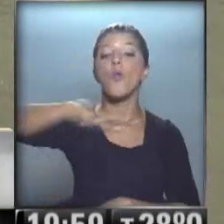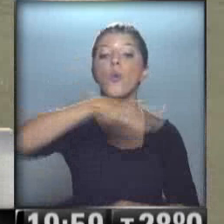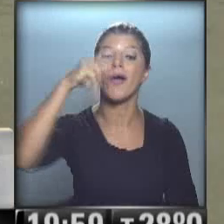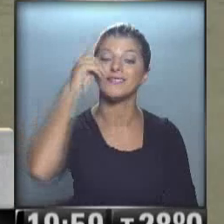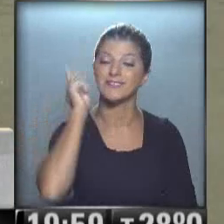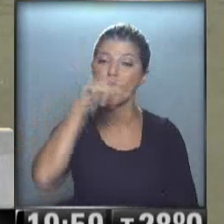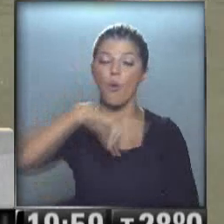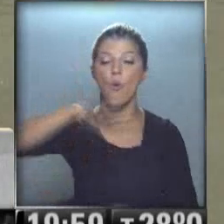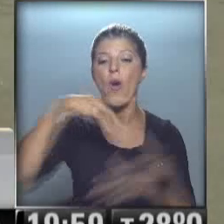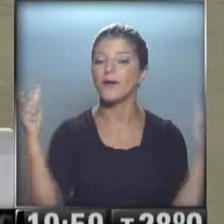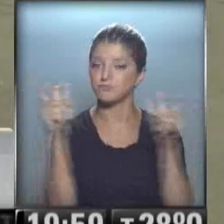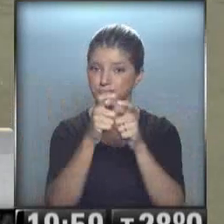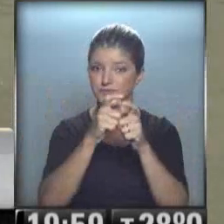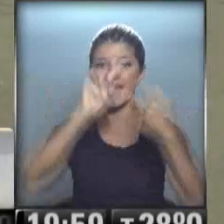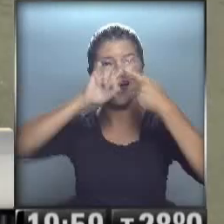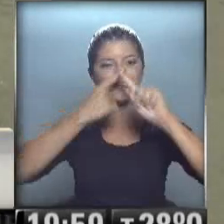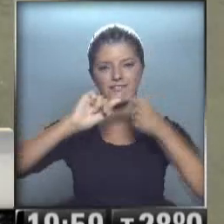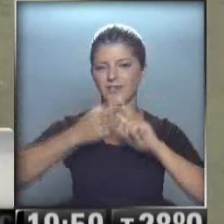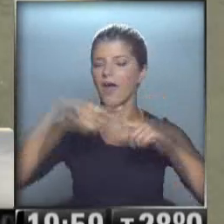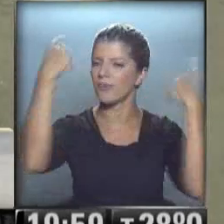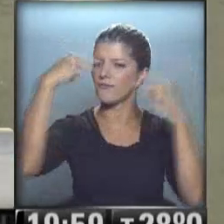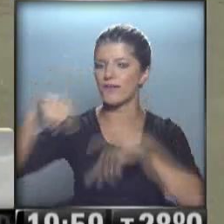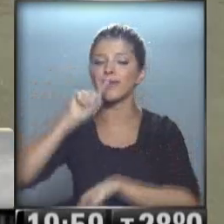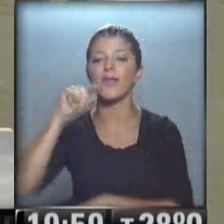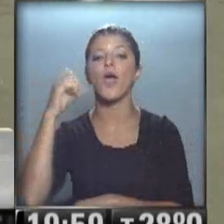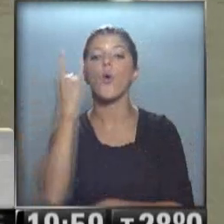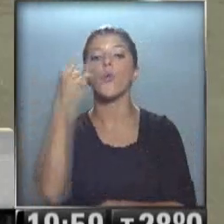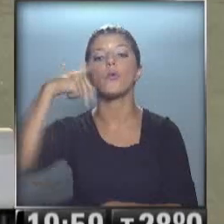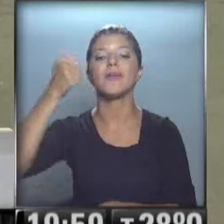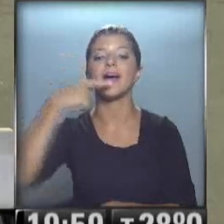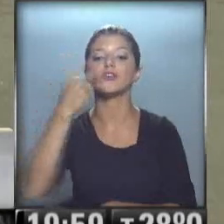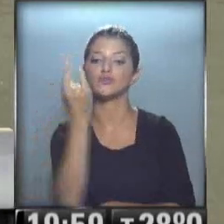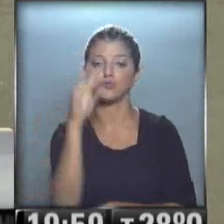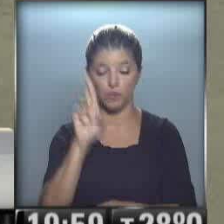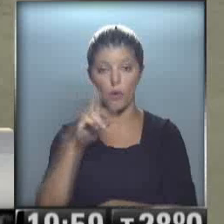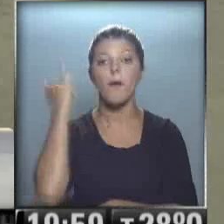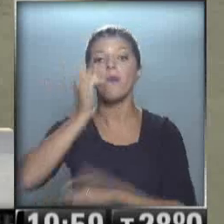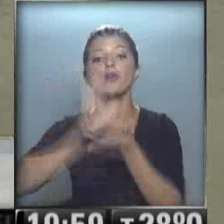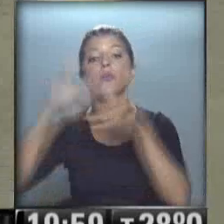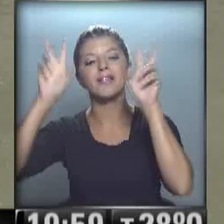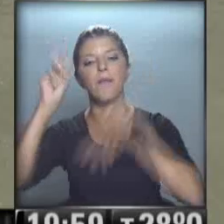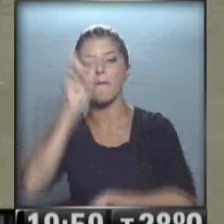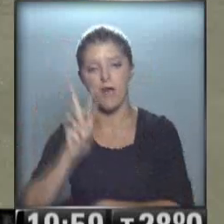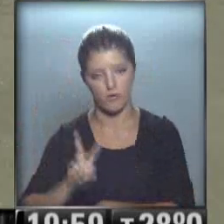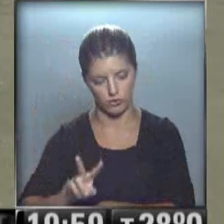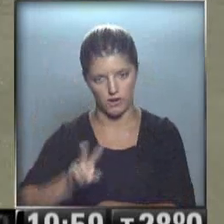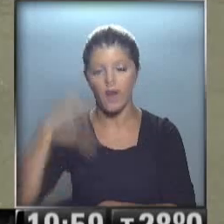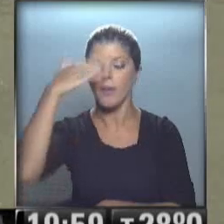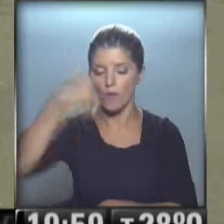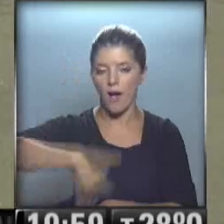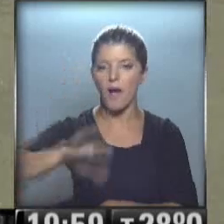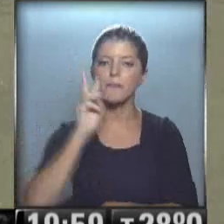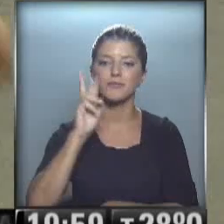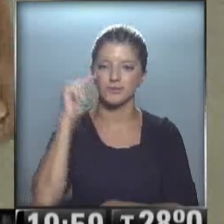de la reunión extraordinaria de cancilleres de la UNASUR para tratar el tema de Venezuela. En instantes, todos los detalles en la edición central de Visión